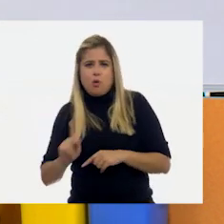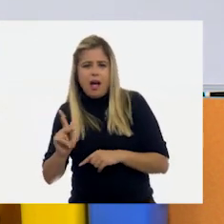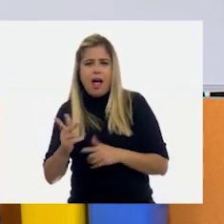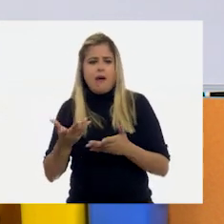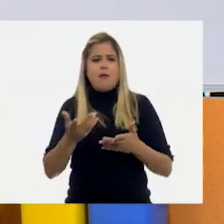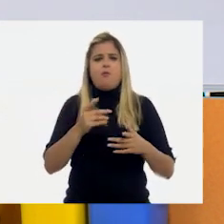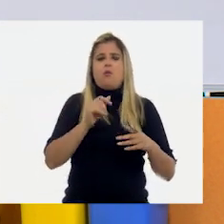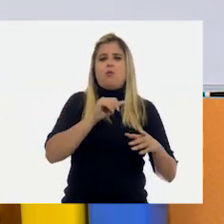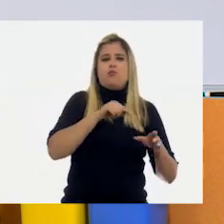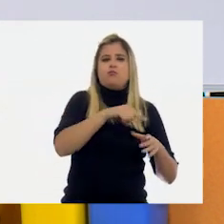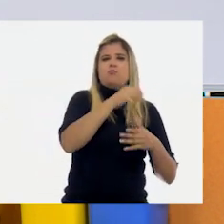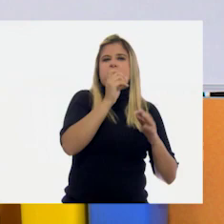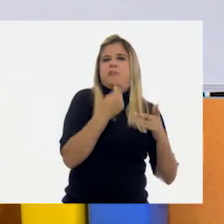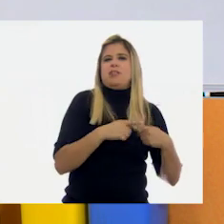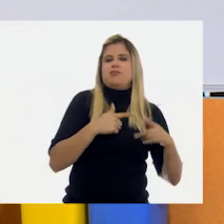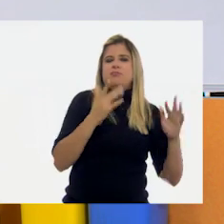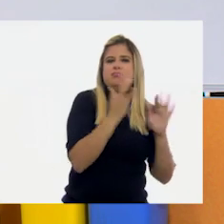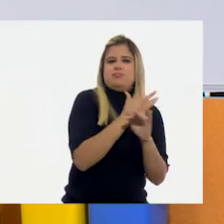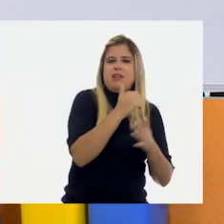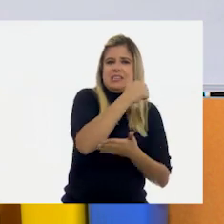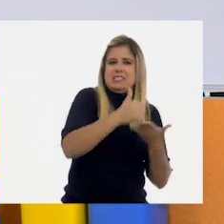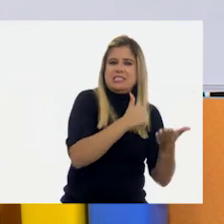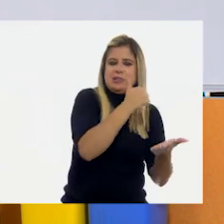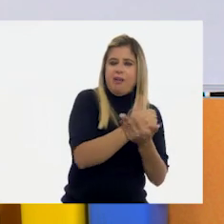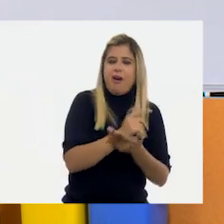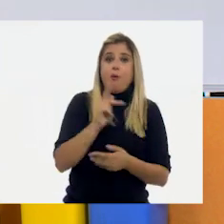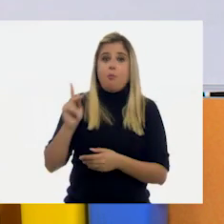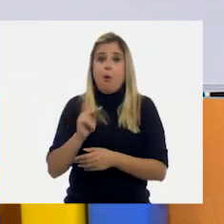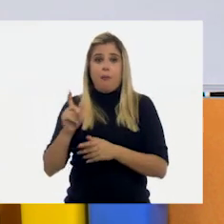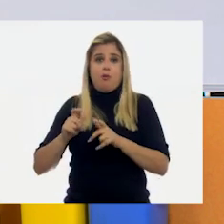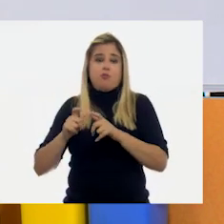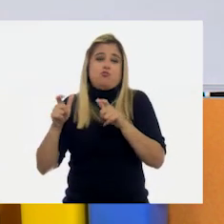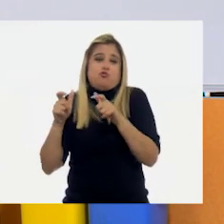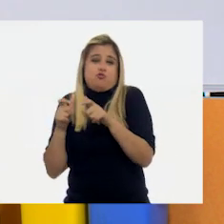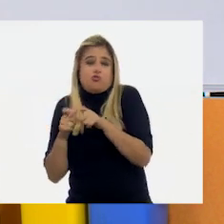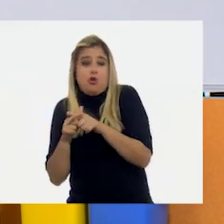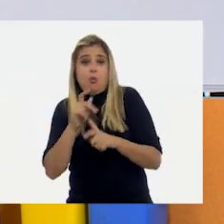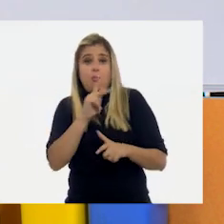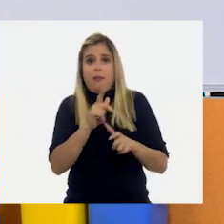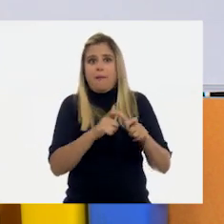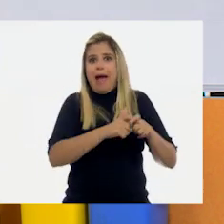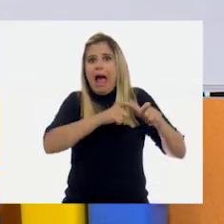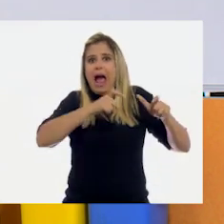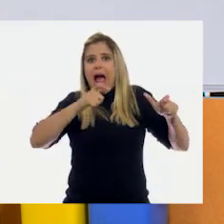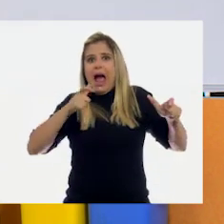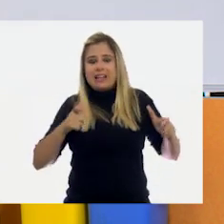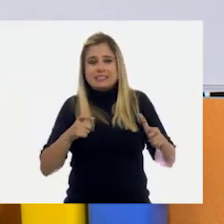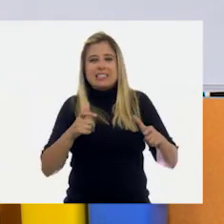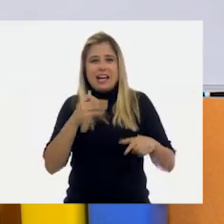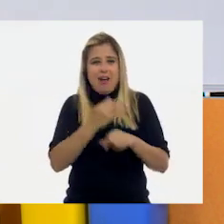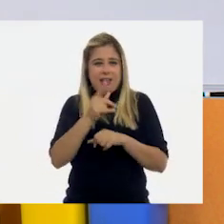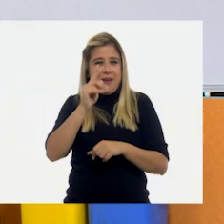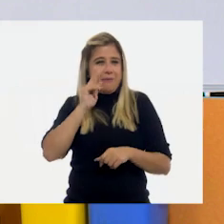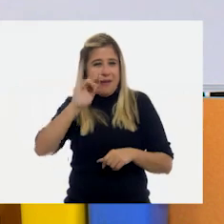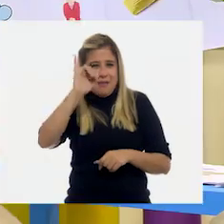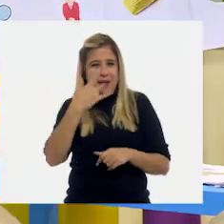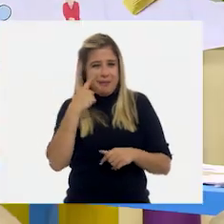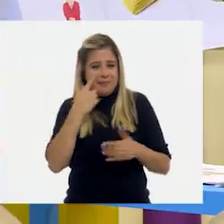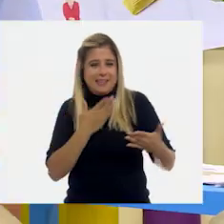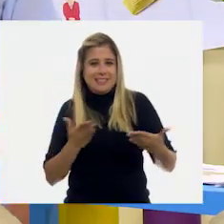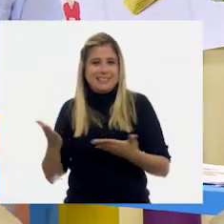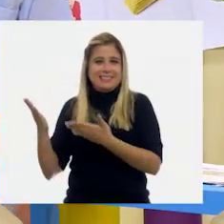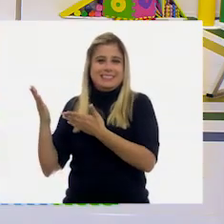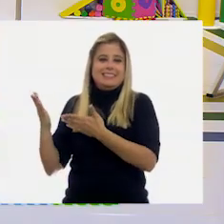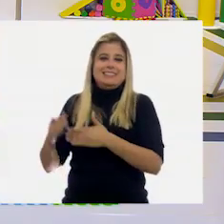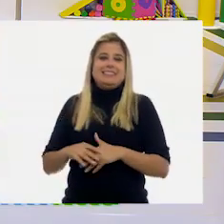rural, pero lo rural pues, son poblados más pequeños y poblados más grandes. ¿Me acompañas, Pepe, a ver una imagen? Claro que sí. A